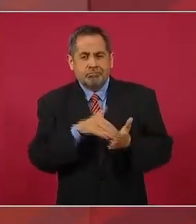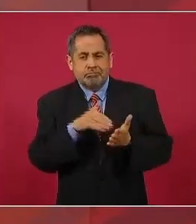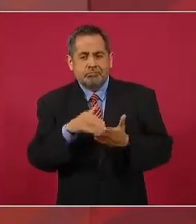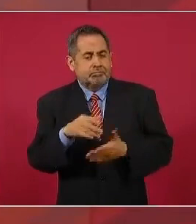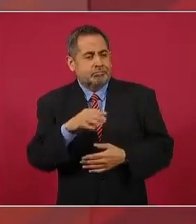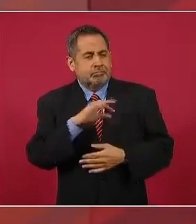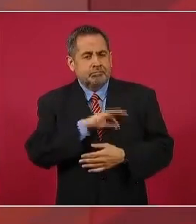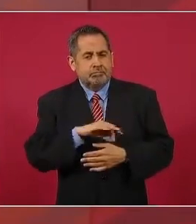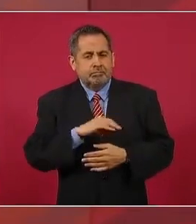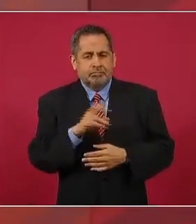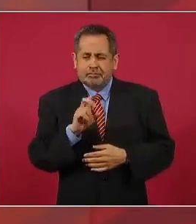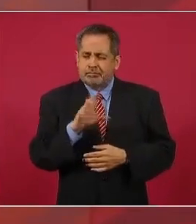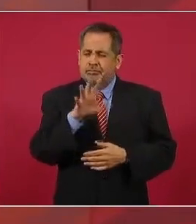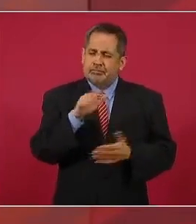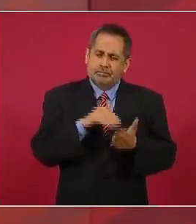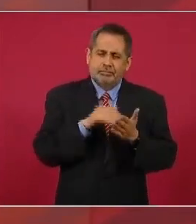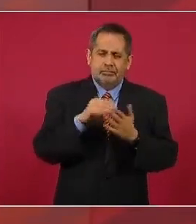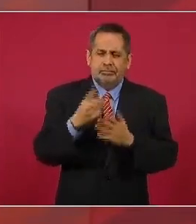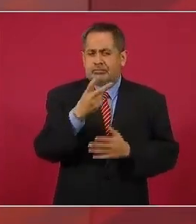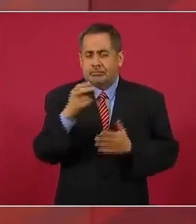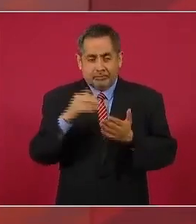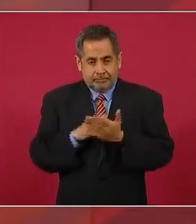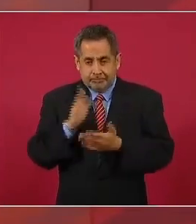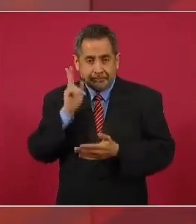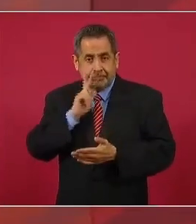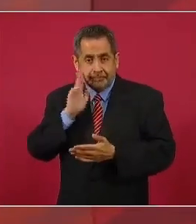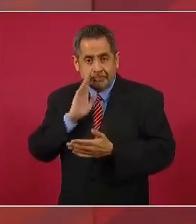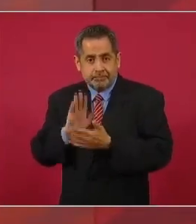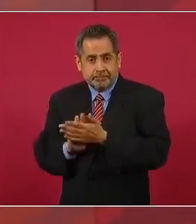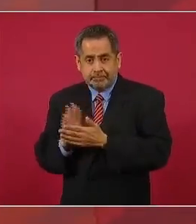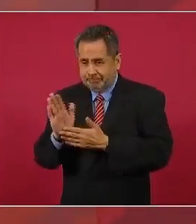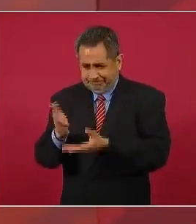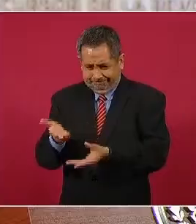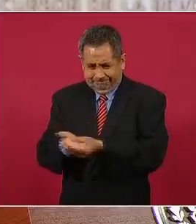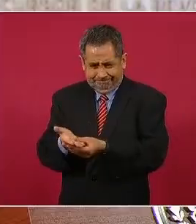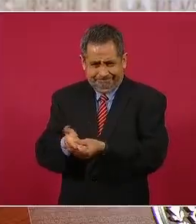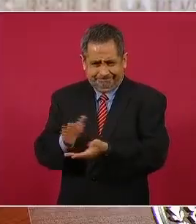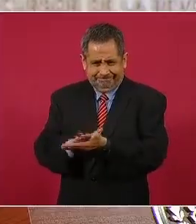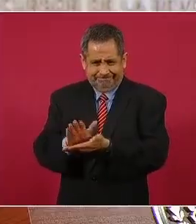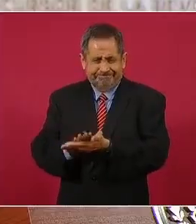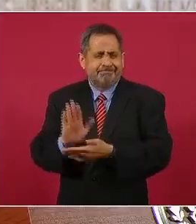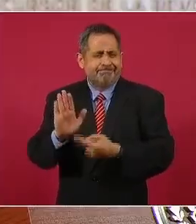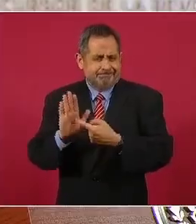35 millones 200 mil, que los tengo documentados.